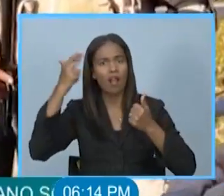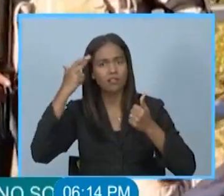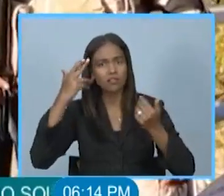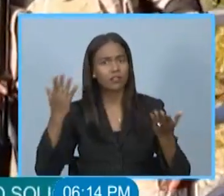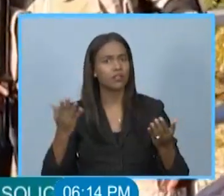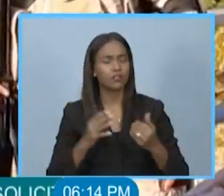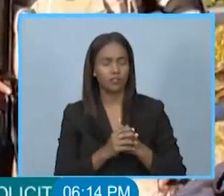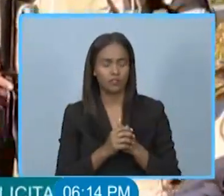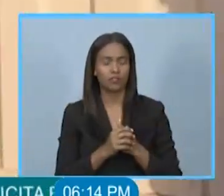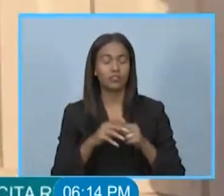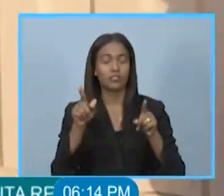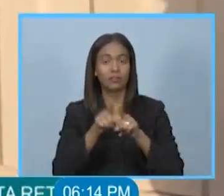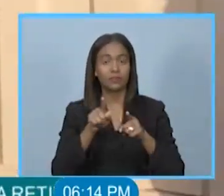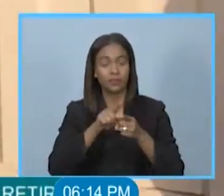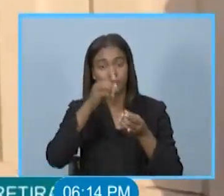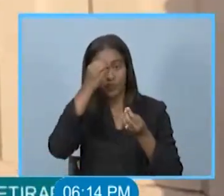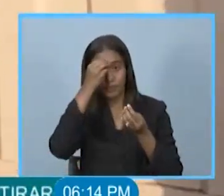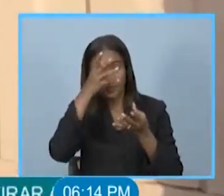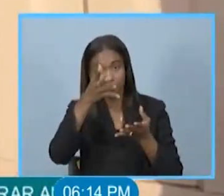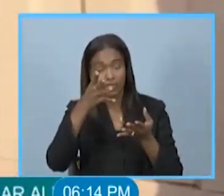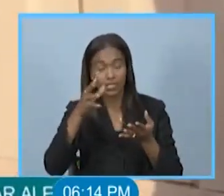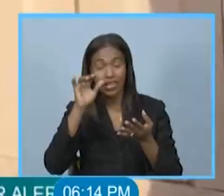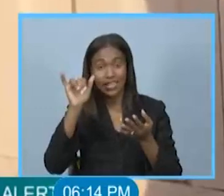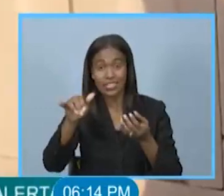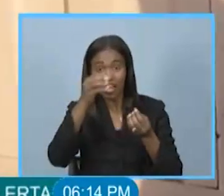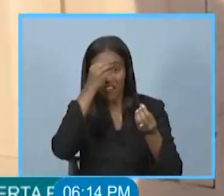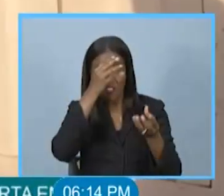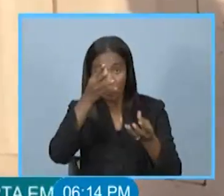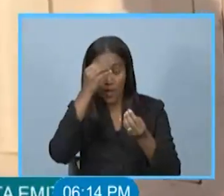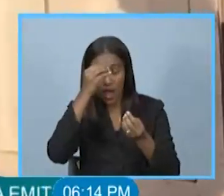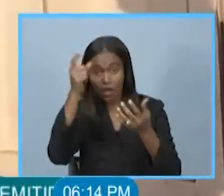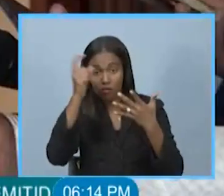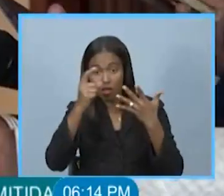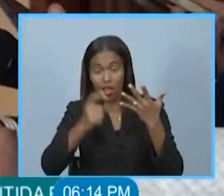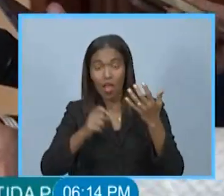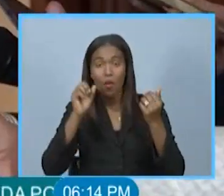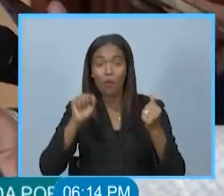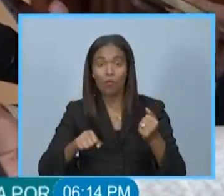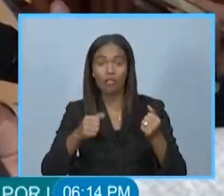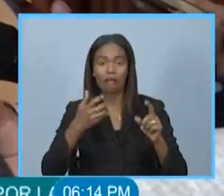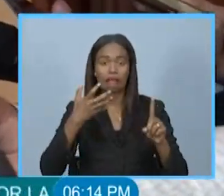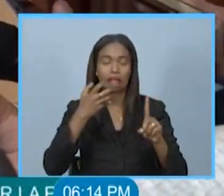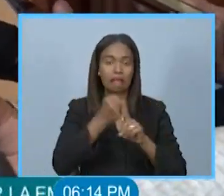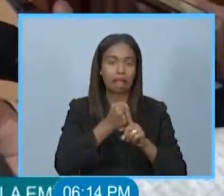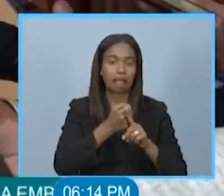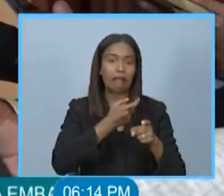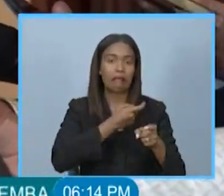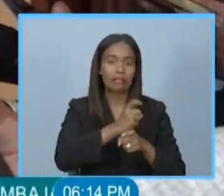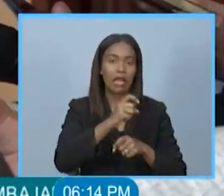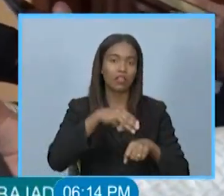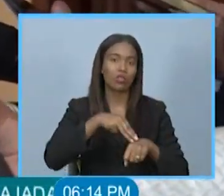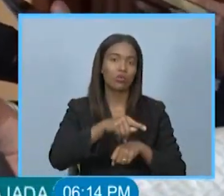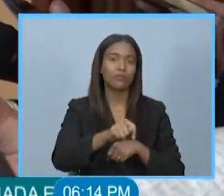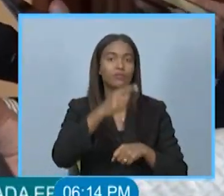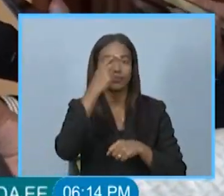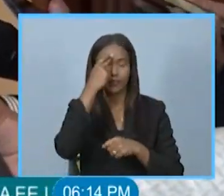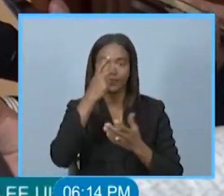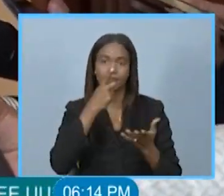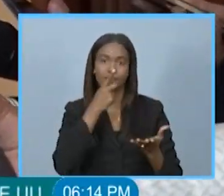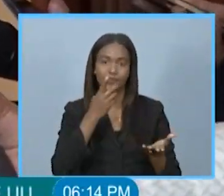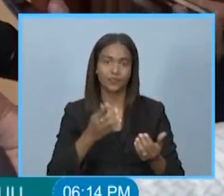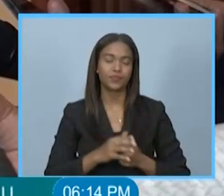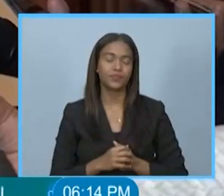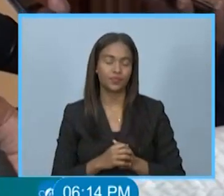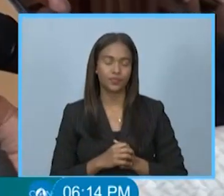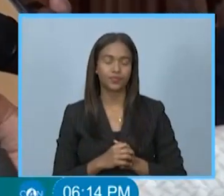Así mismo expresó que estas informaciones podrían afectar el turismo de la República Dominicana y